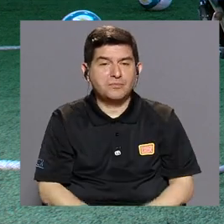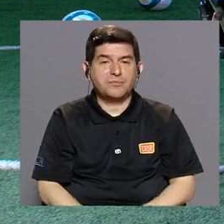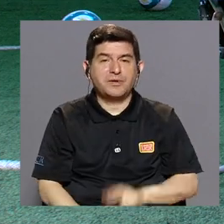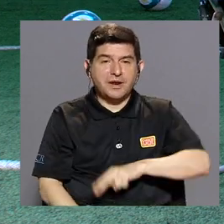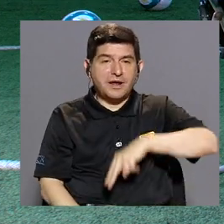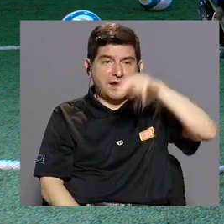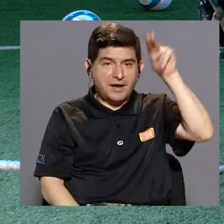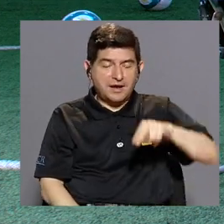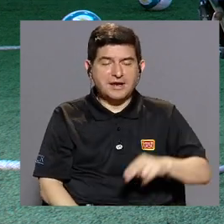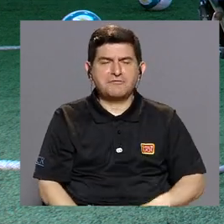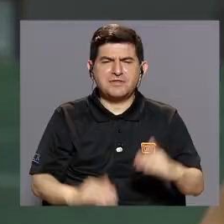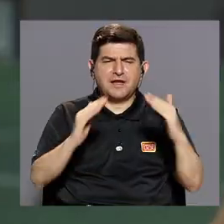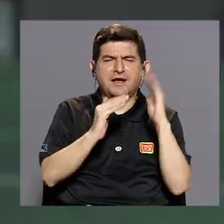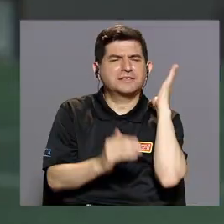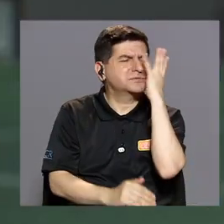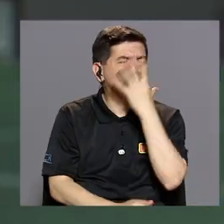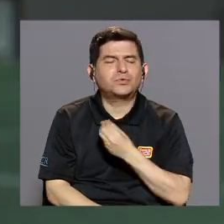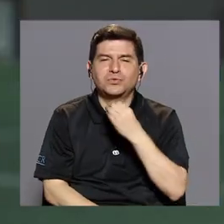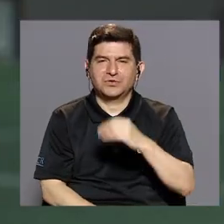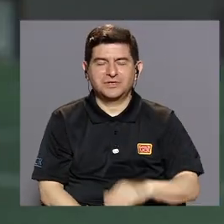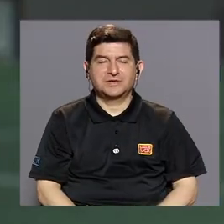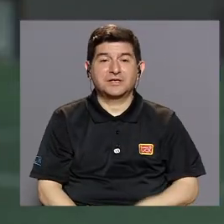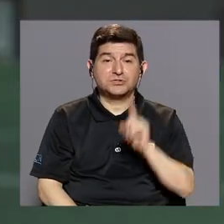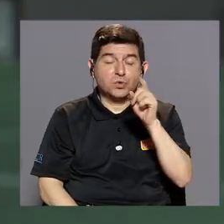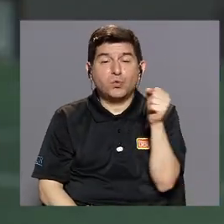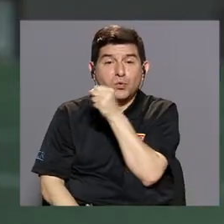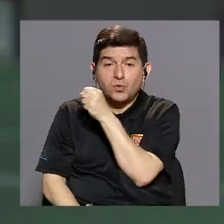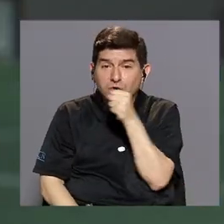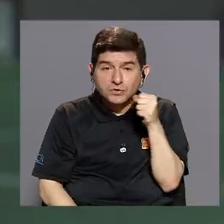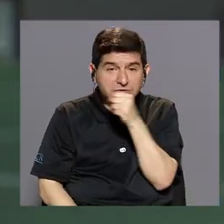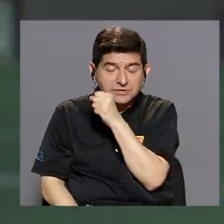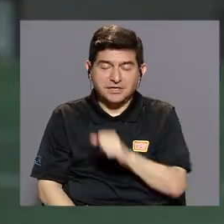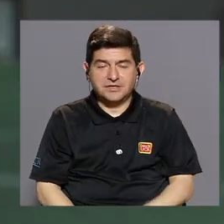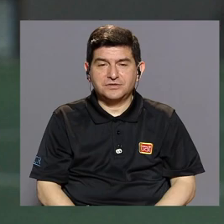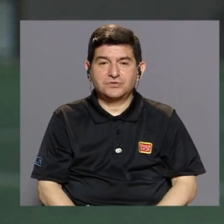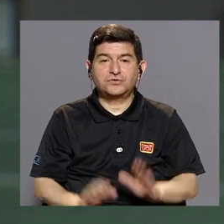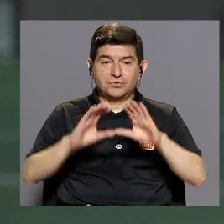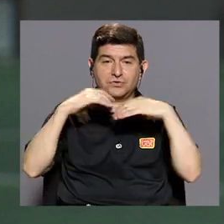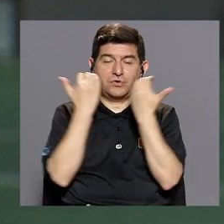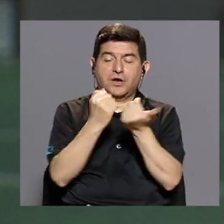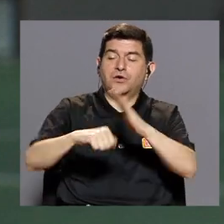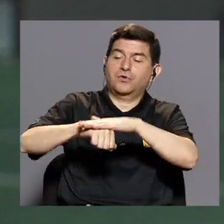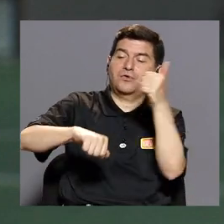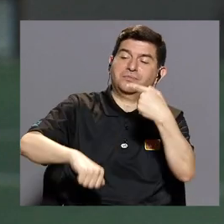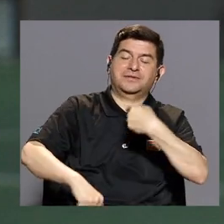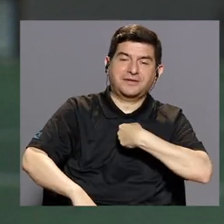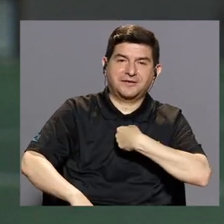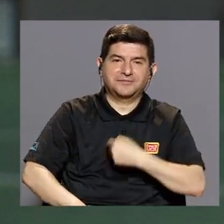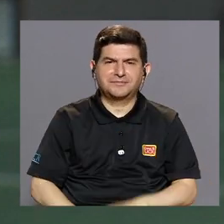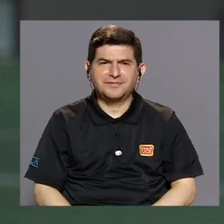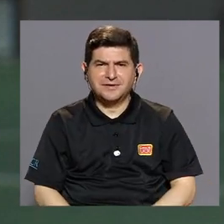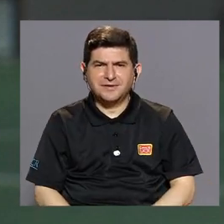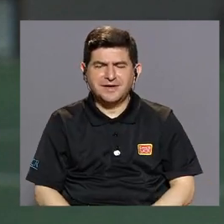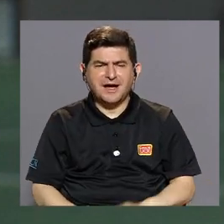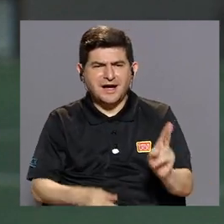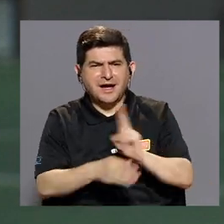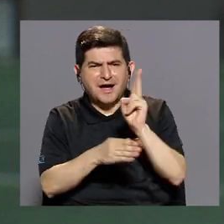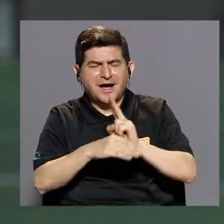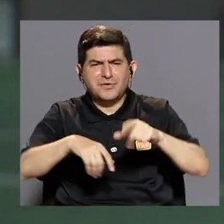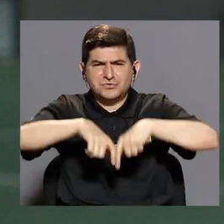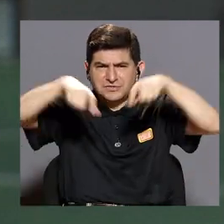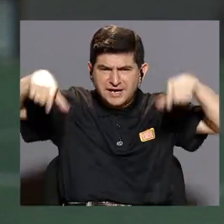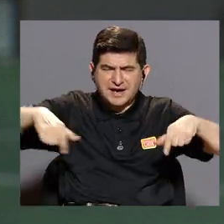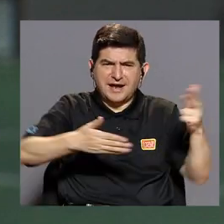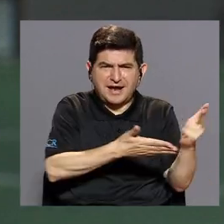que en Navidad adornan las casas, sí, muy bonito. Sí, sí. Y entonces hubo un concierto y me llama el comité y me dice, ame, ¿por qué no usamos la cancha de